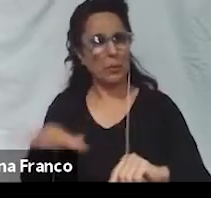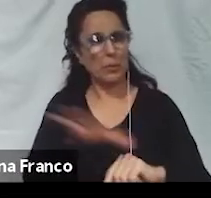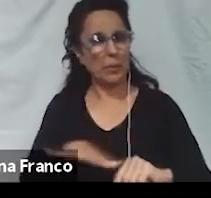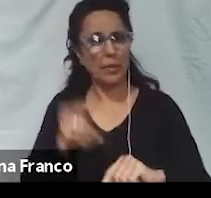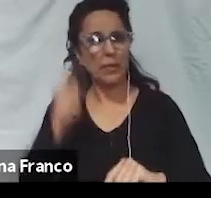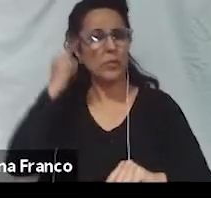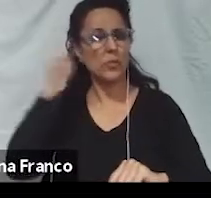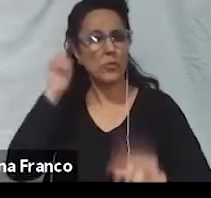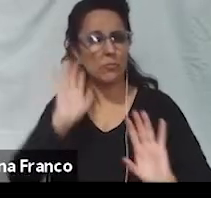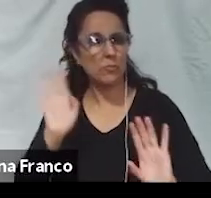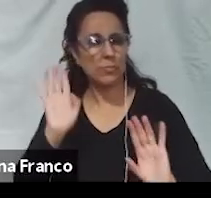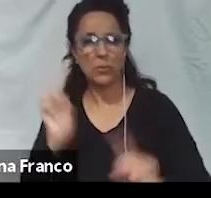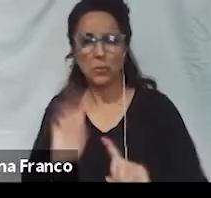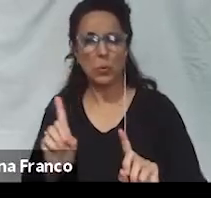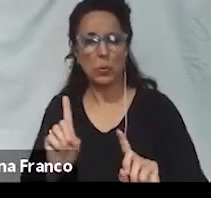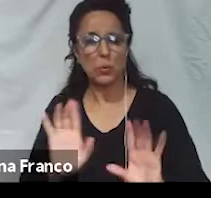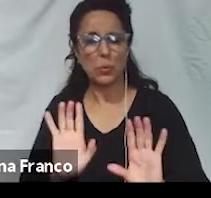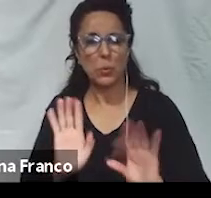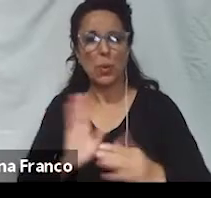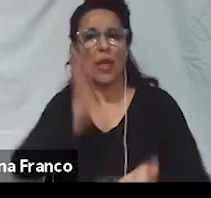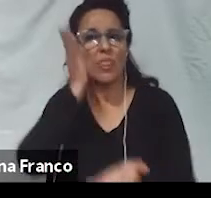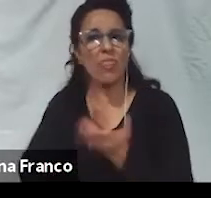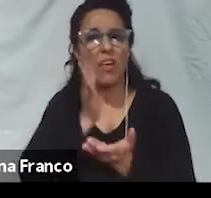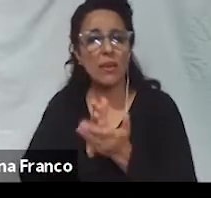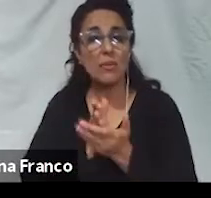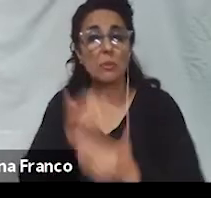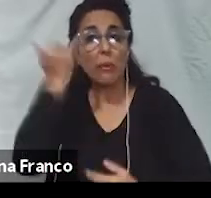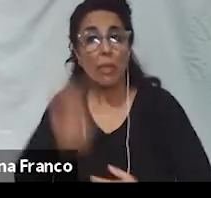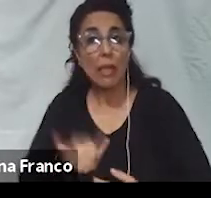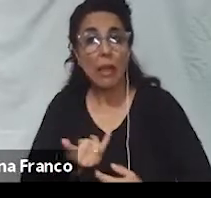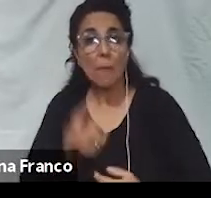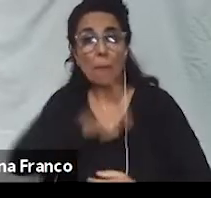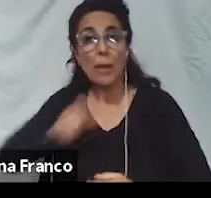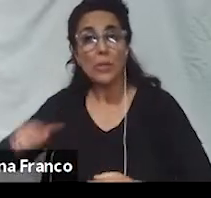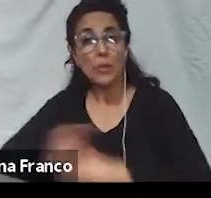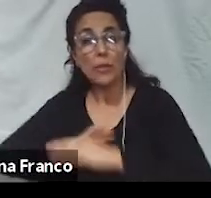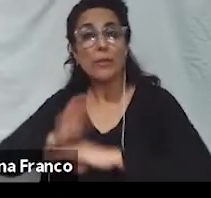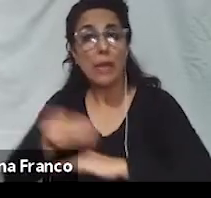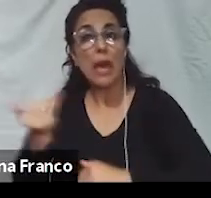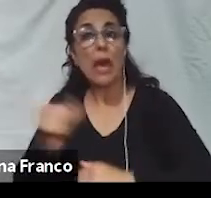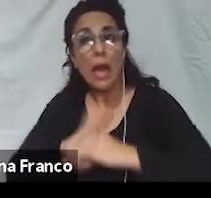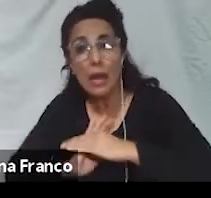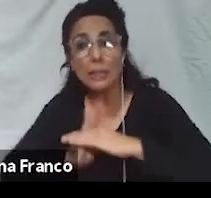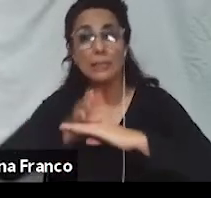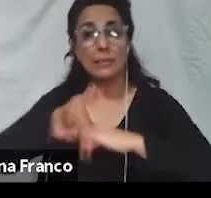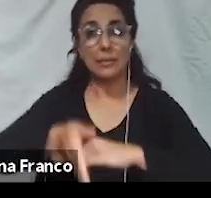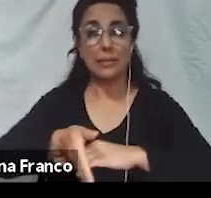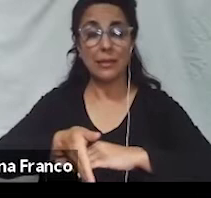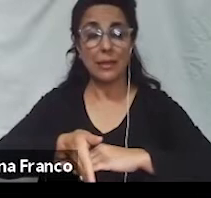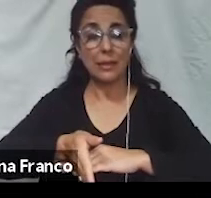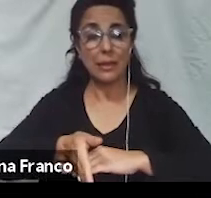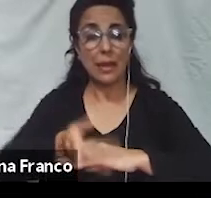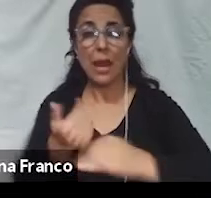una tendencia social, sino que es un derecho que tenemos las personas con discapacidad de acceder a la información y que se